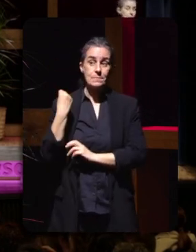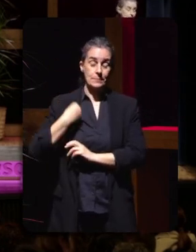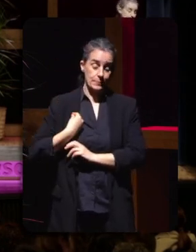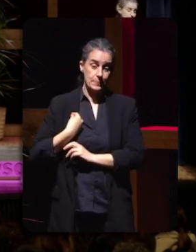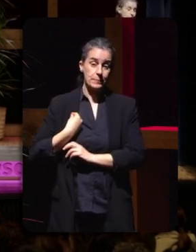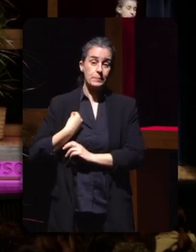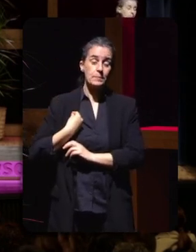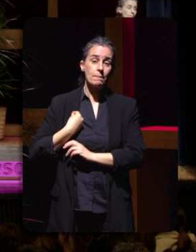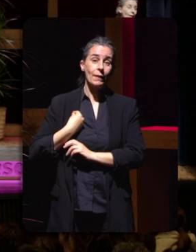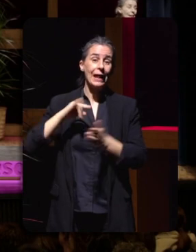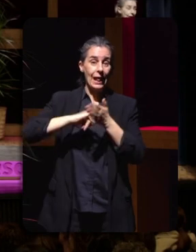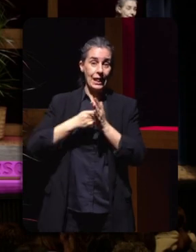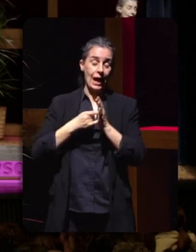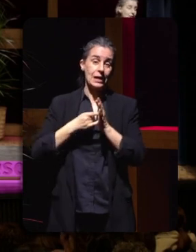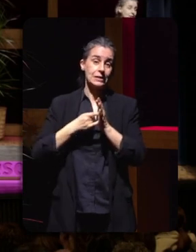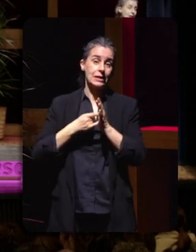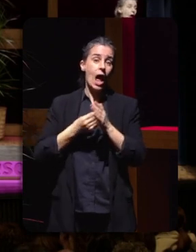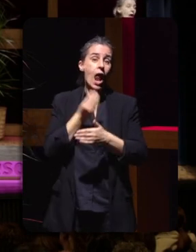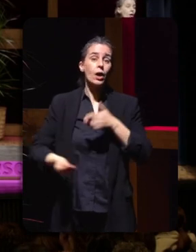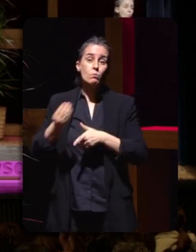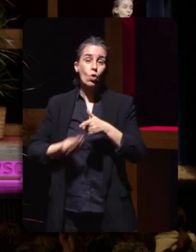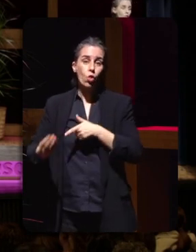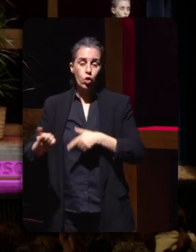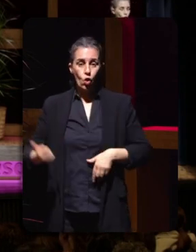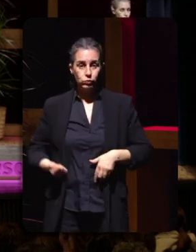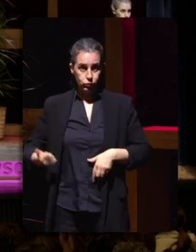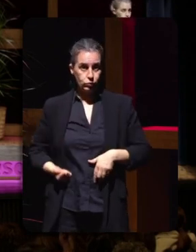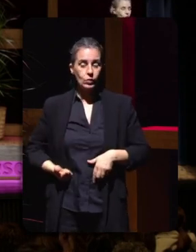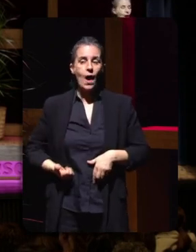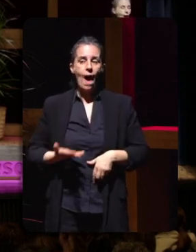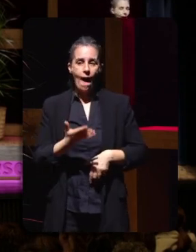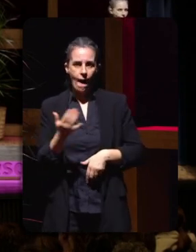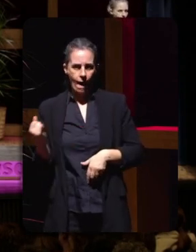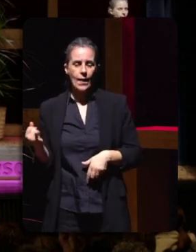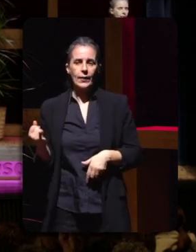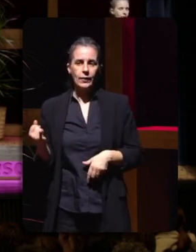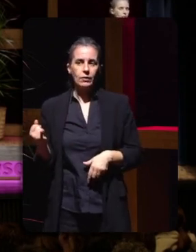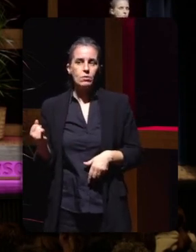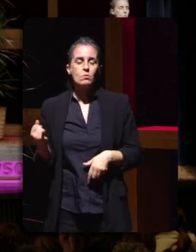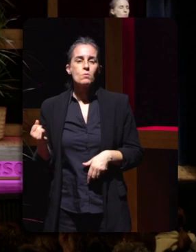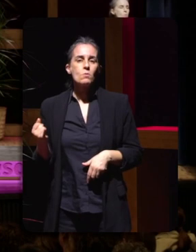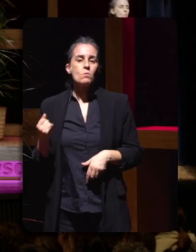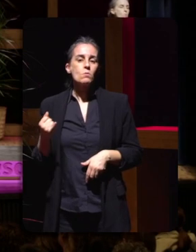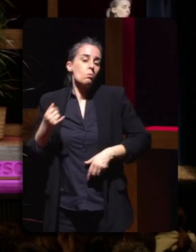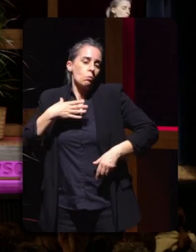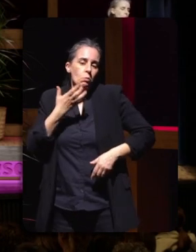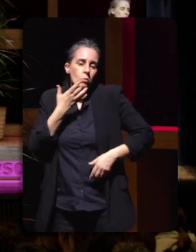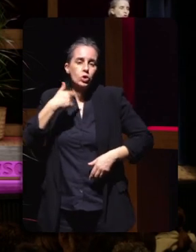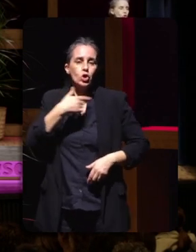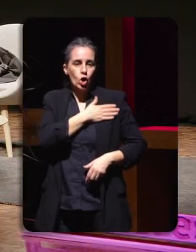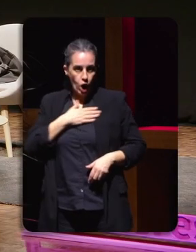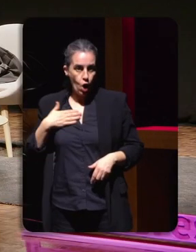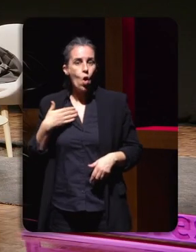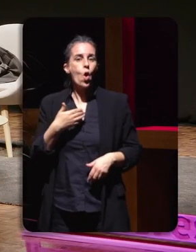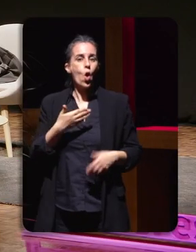las técnicas de reproducción asistida o está fenomenal tú puedes tener Oye si yo quiero tener un hijo y necesito un